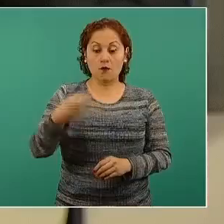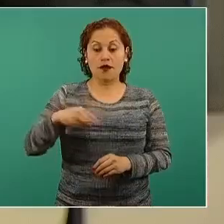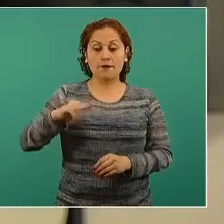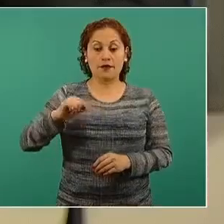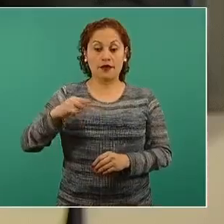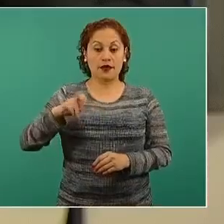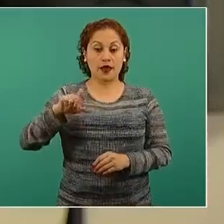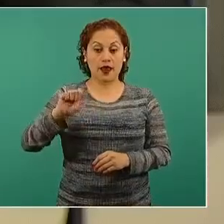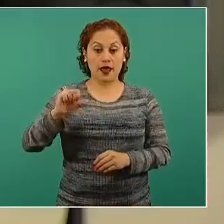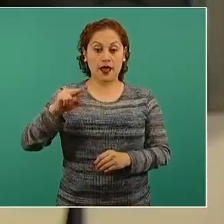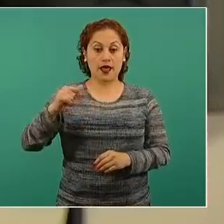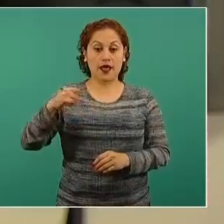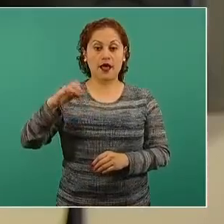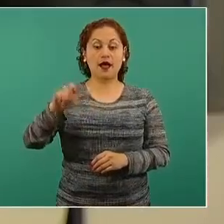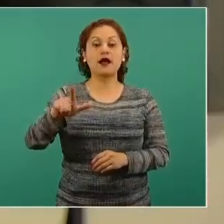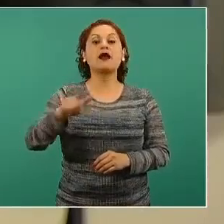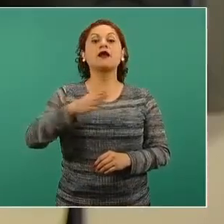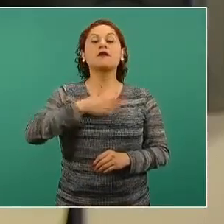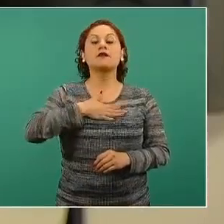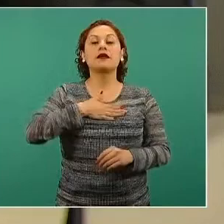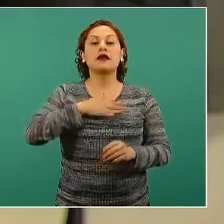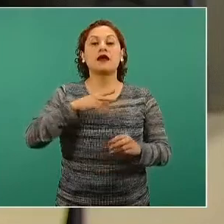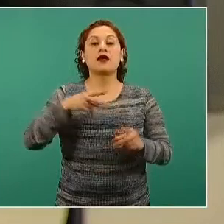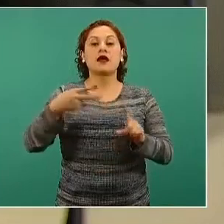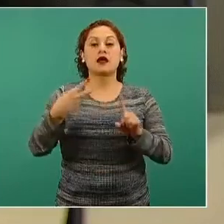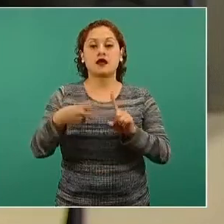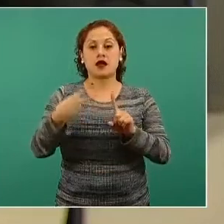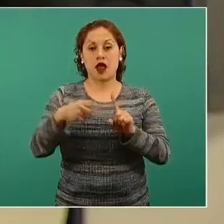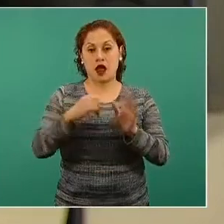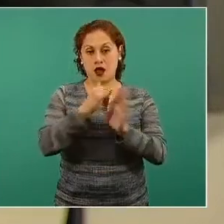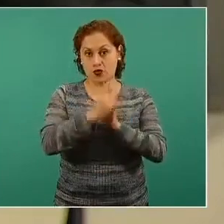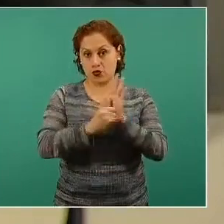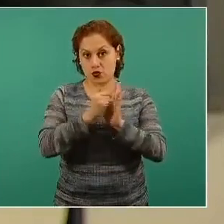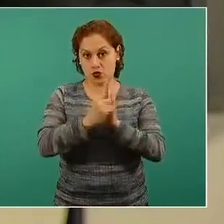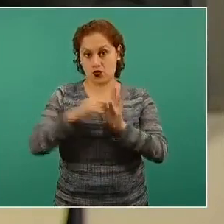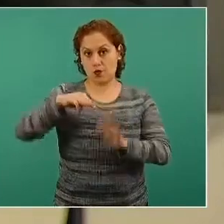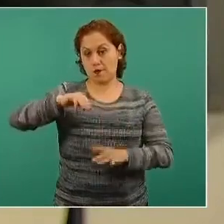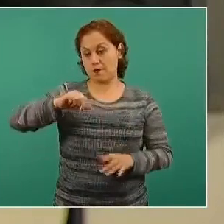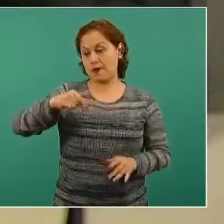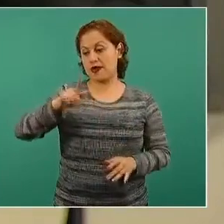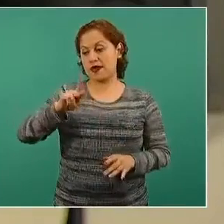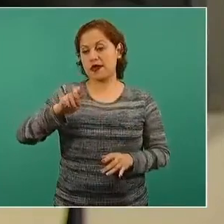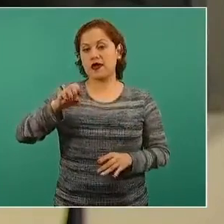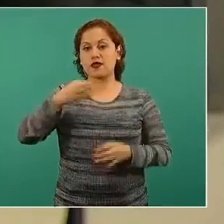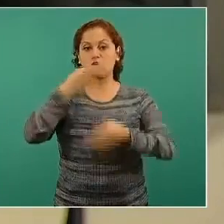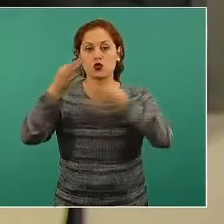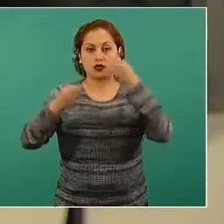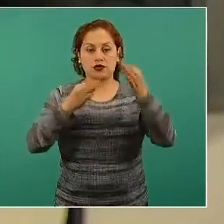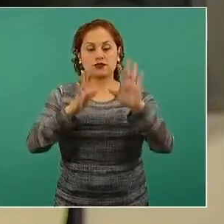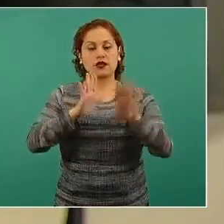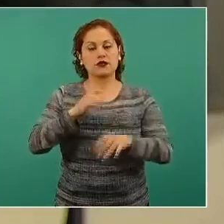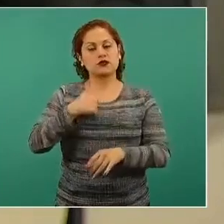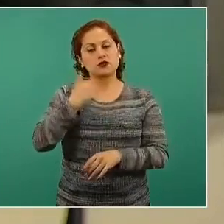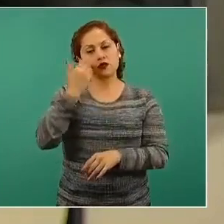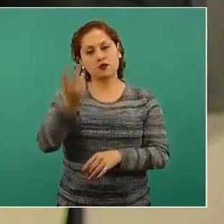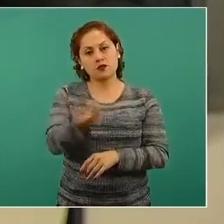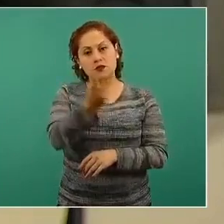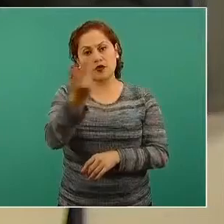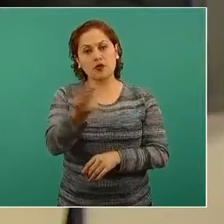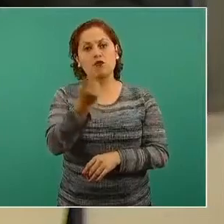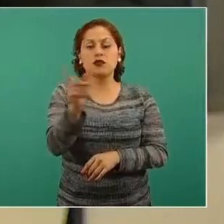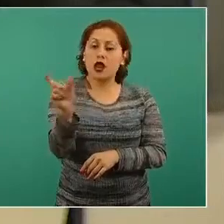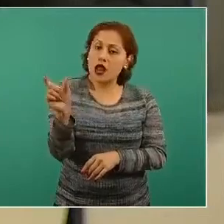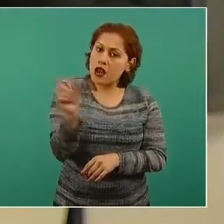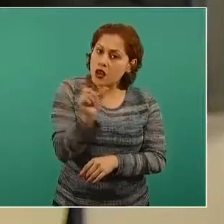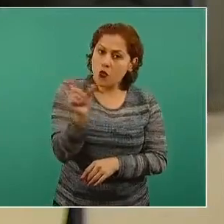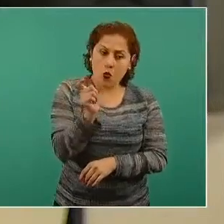Ricaud y mi canal es Miki Noticias de YouTube. Quisiera preguntarle, doctor, ¿cuándo se van a aplicar las segundas dosis